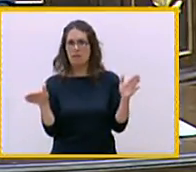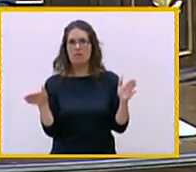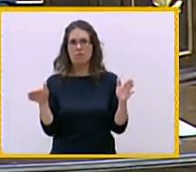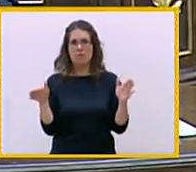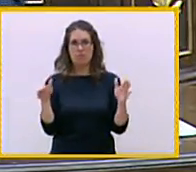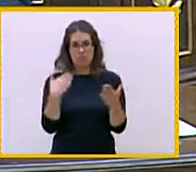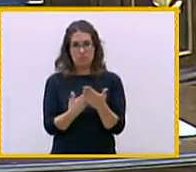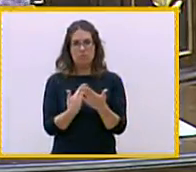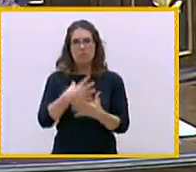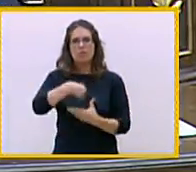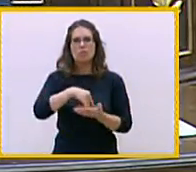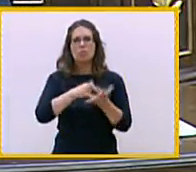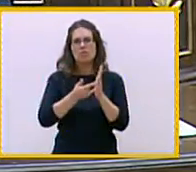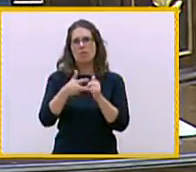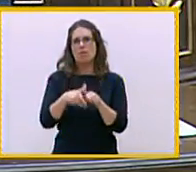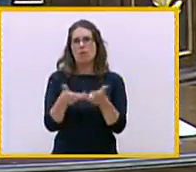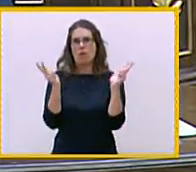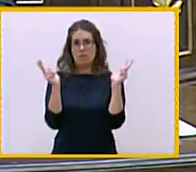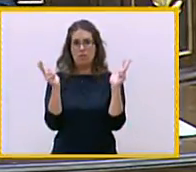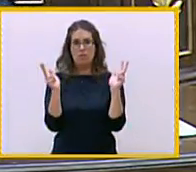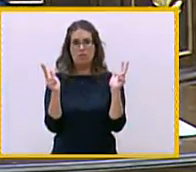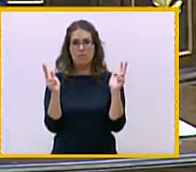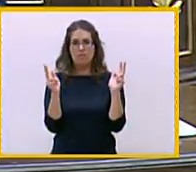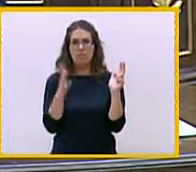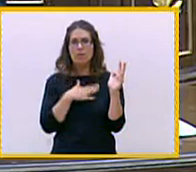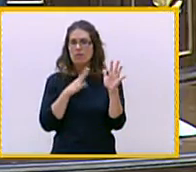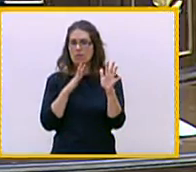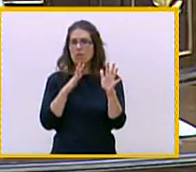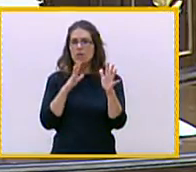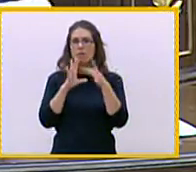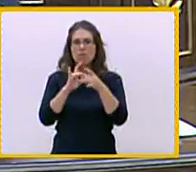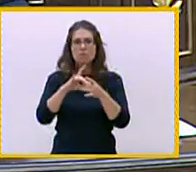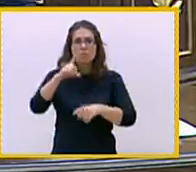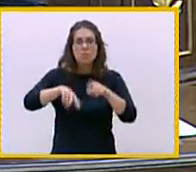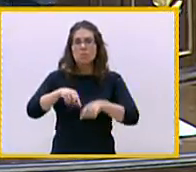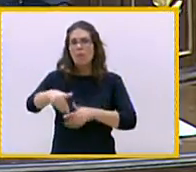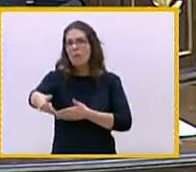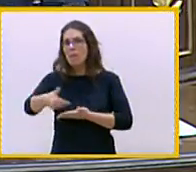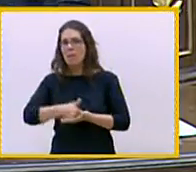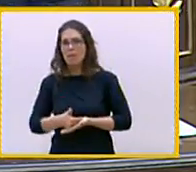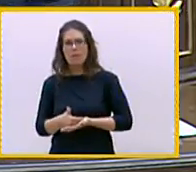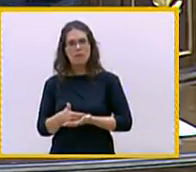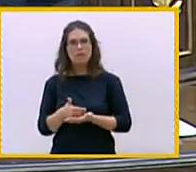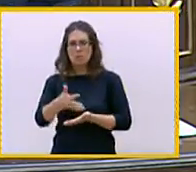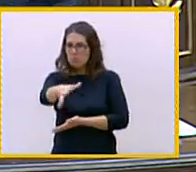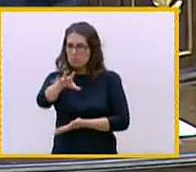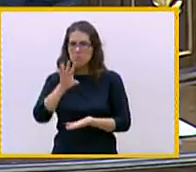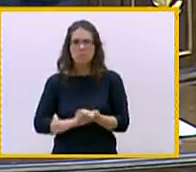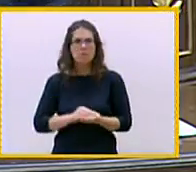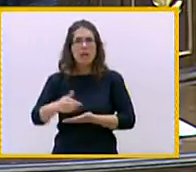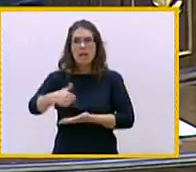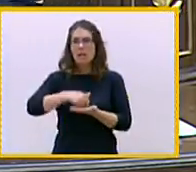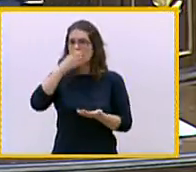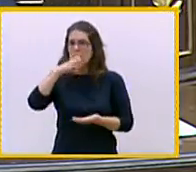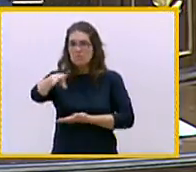democrático, permeable como ningún otro a las demandas y reivindicaciones de los ciudadanos. Si hay